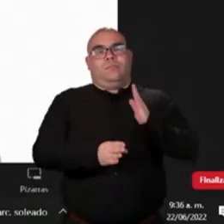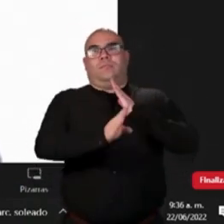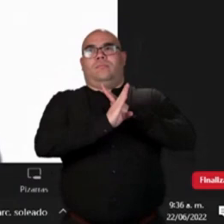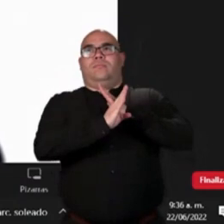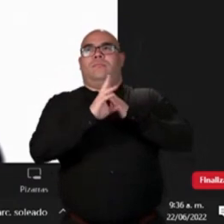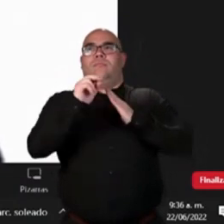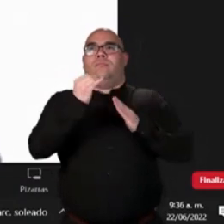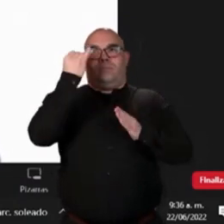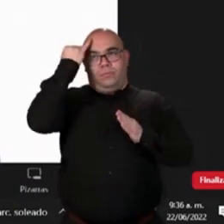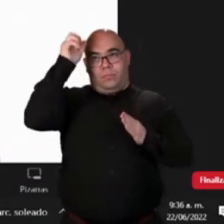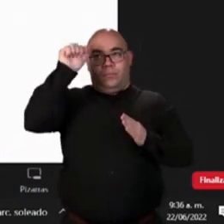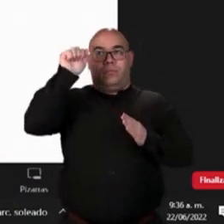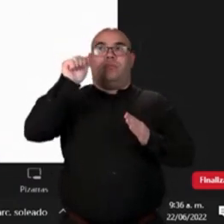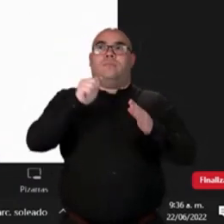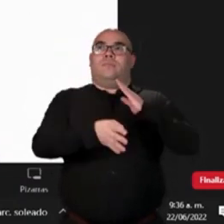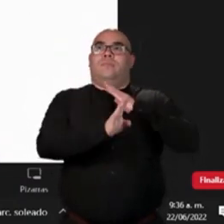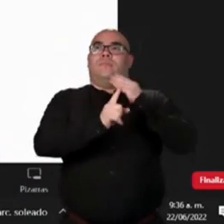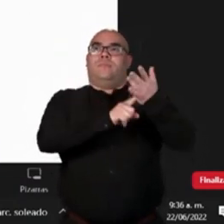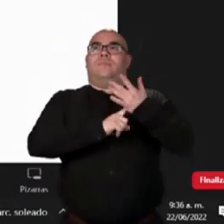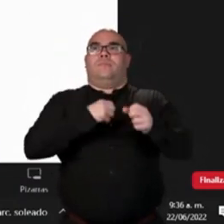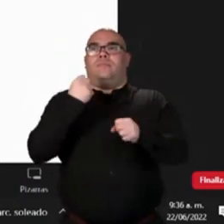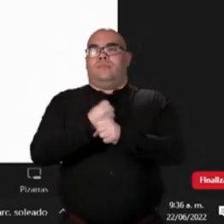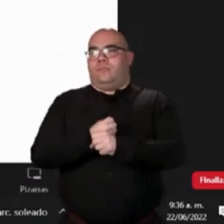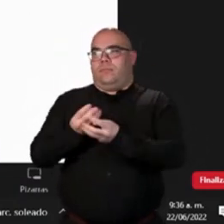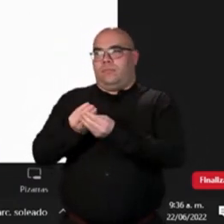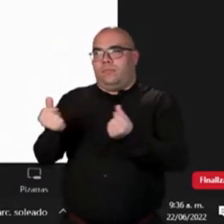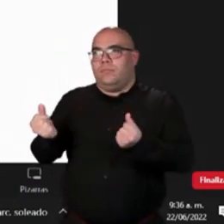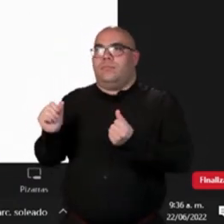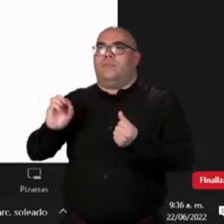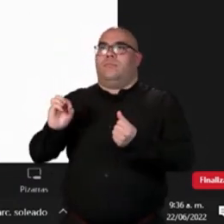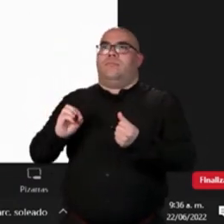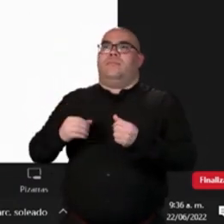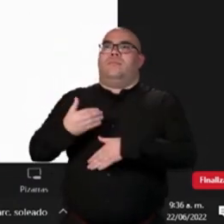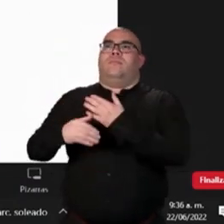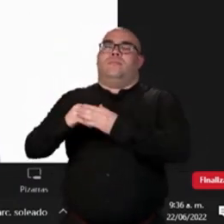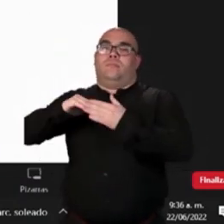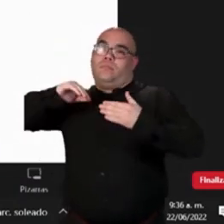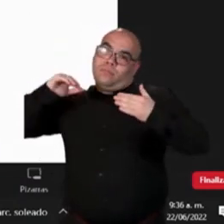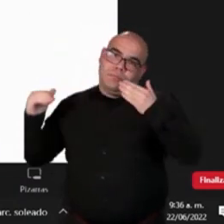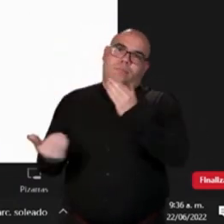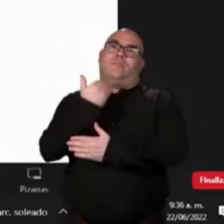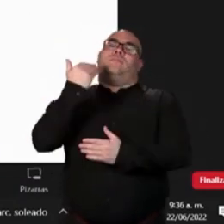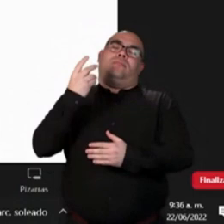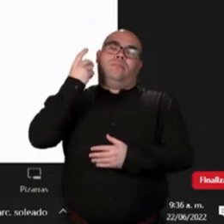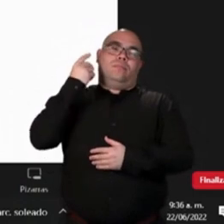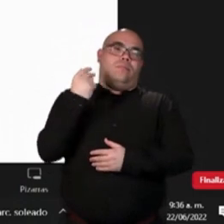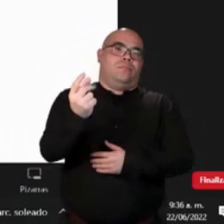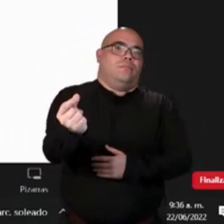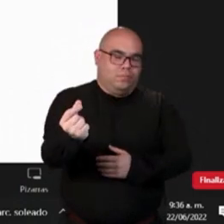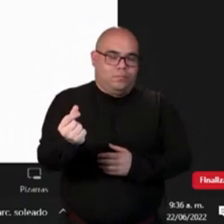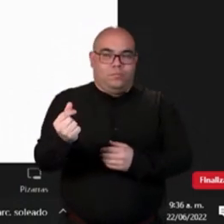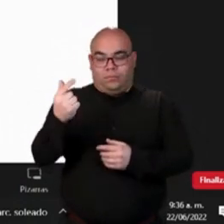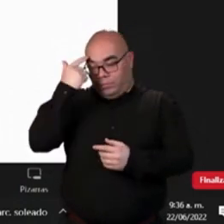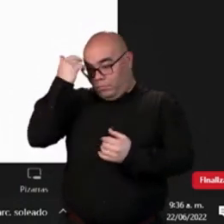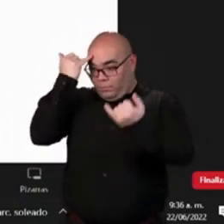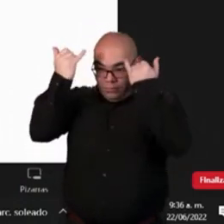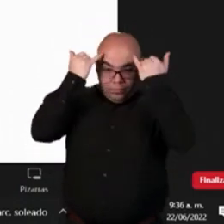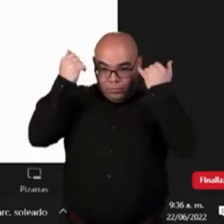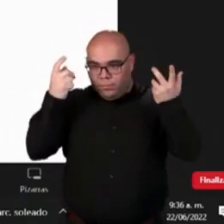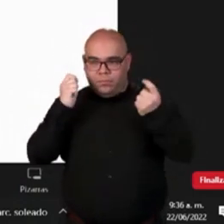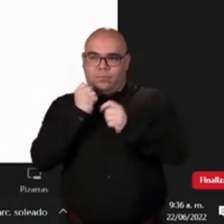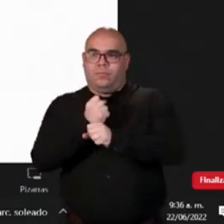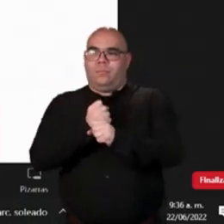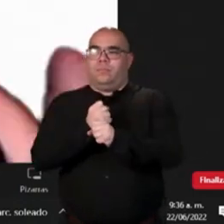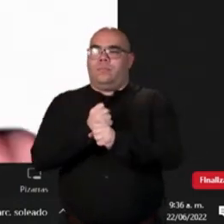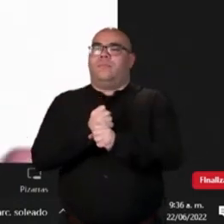artificial no les vaya a quitar su trabajo, o si se las quita, se puedan reinventar de una manera muy rápida, ¿no? Entonces